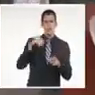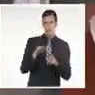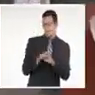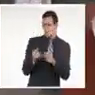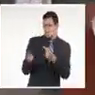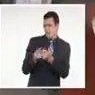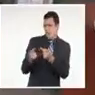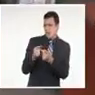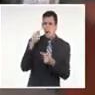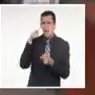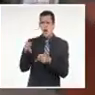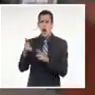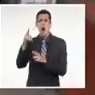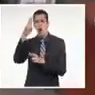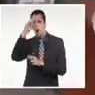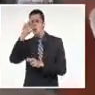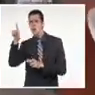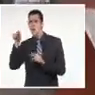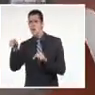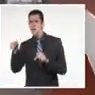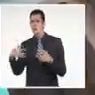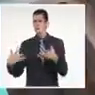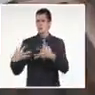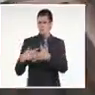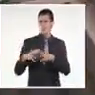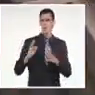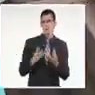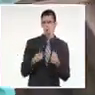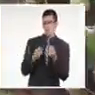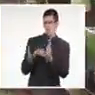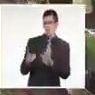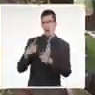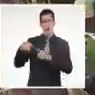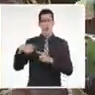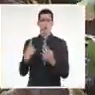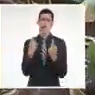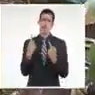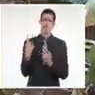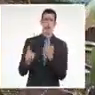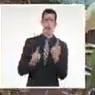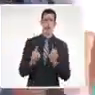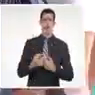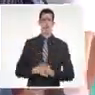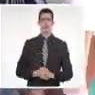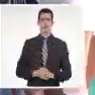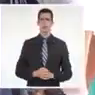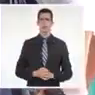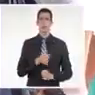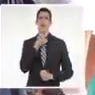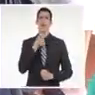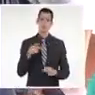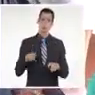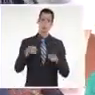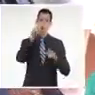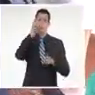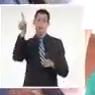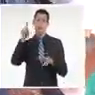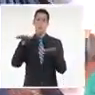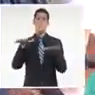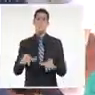del turismo que están denominadas como centros de aislamiento, y dentro de las cosas más